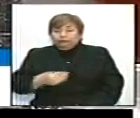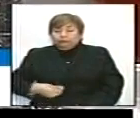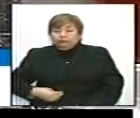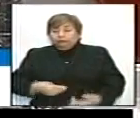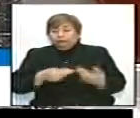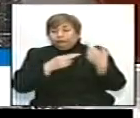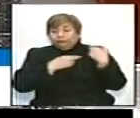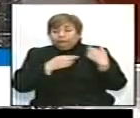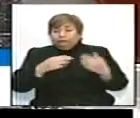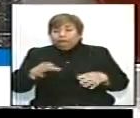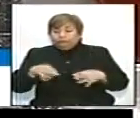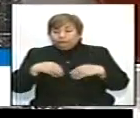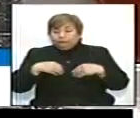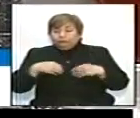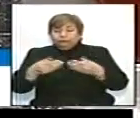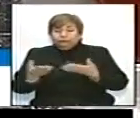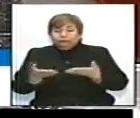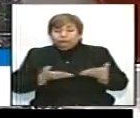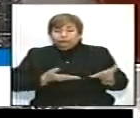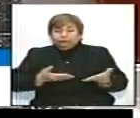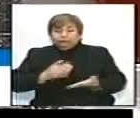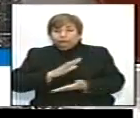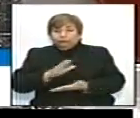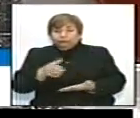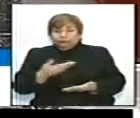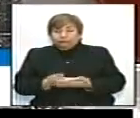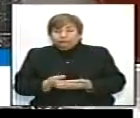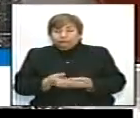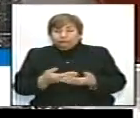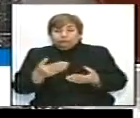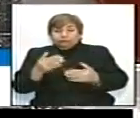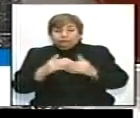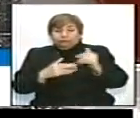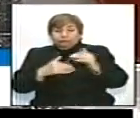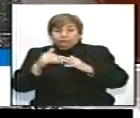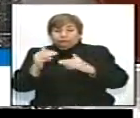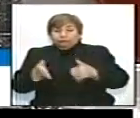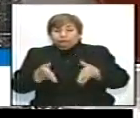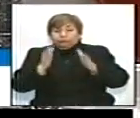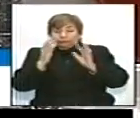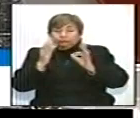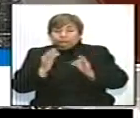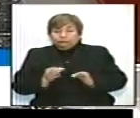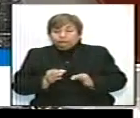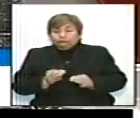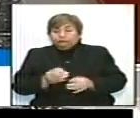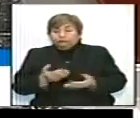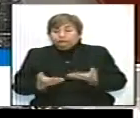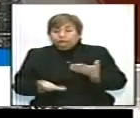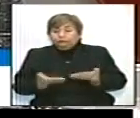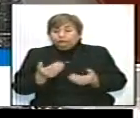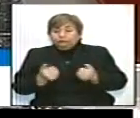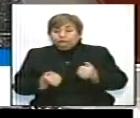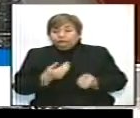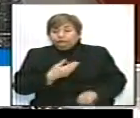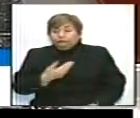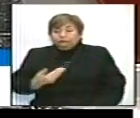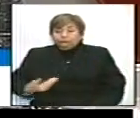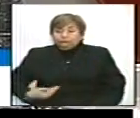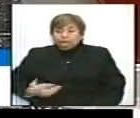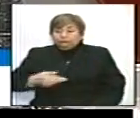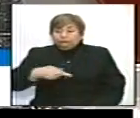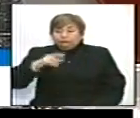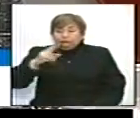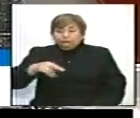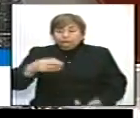cargo de la gestión del servicio educativo en sí y de la construcción del local definitivo, para lo cual el gobierno regional tendría que